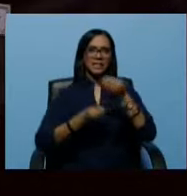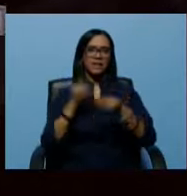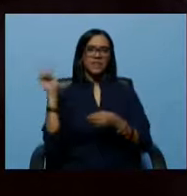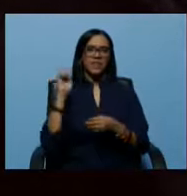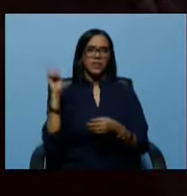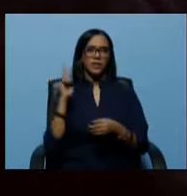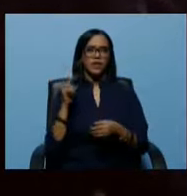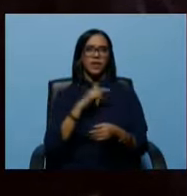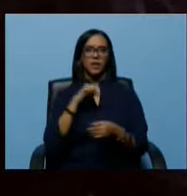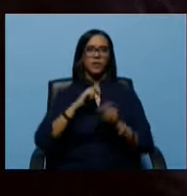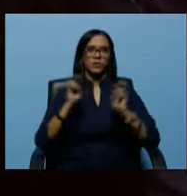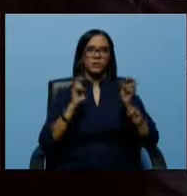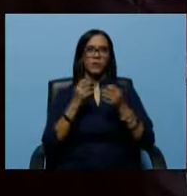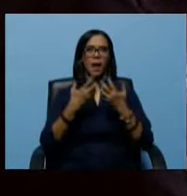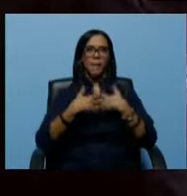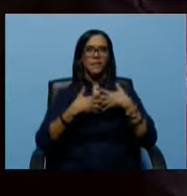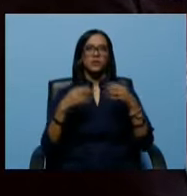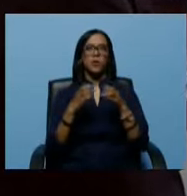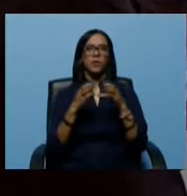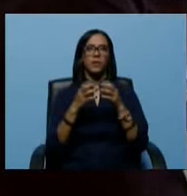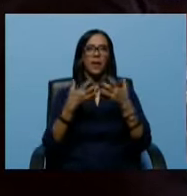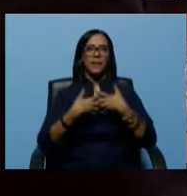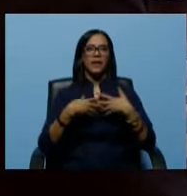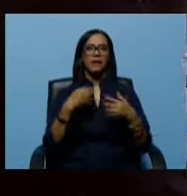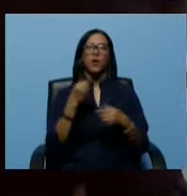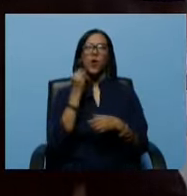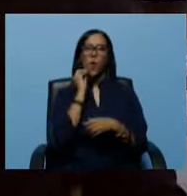lema como empresa. Somos un grupo de empresarios jóvenes,